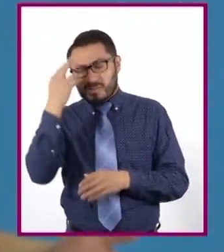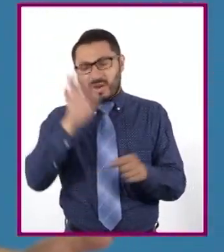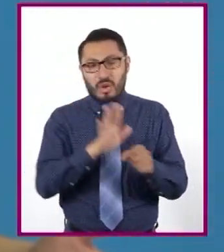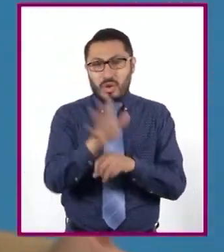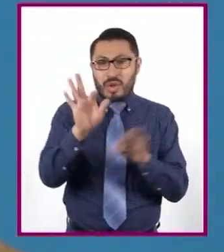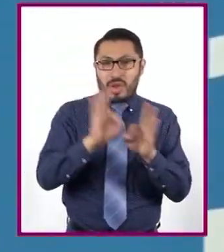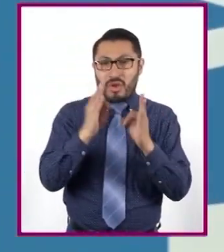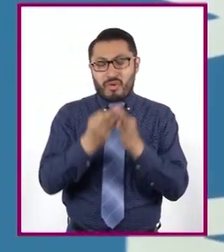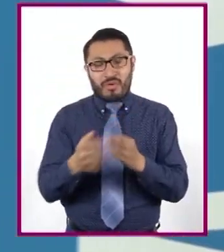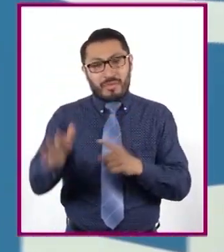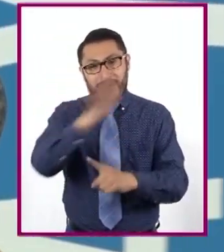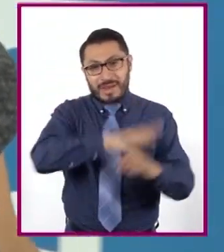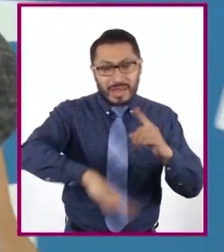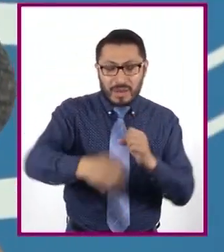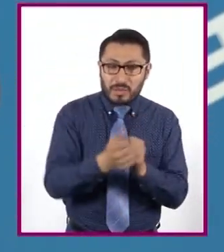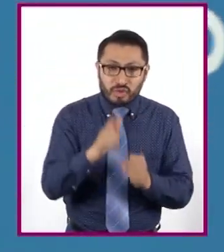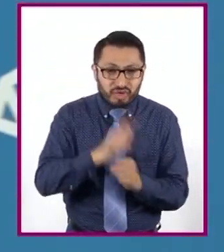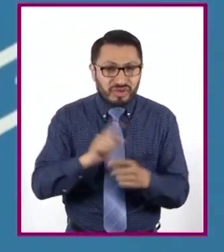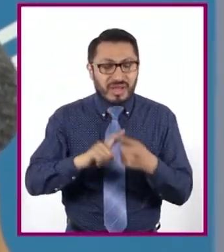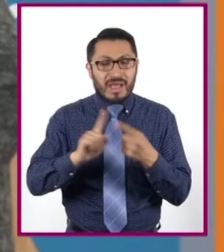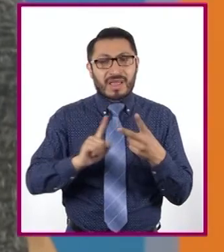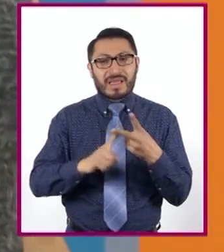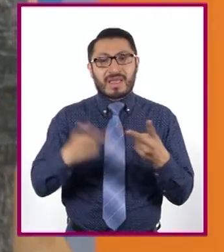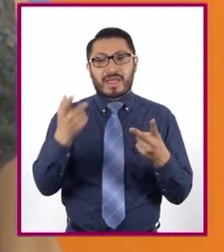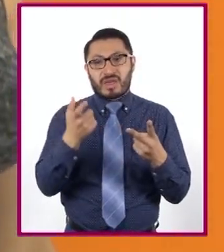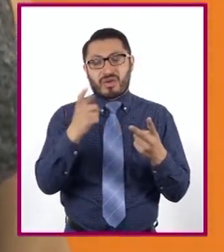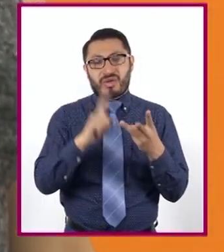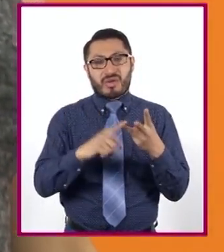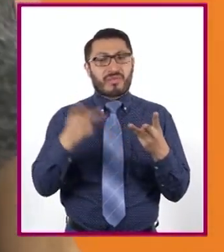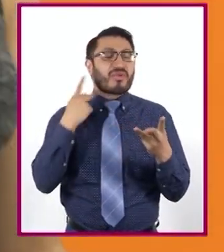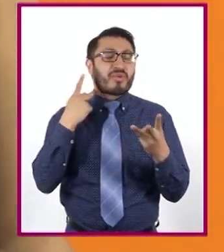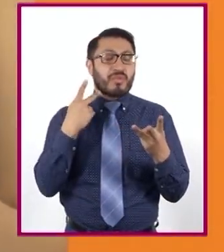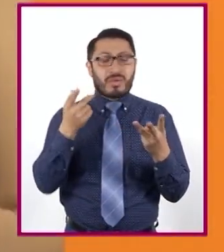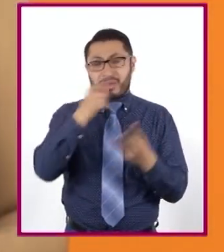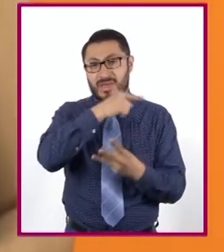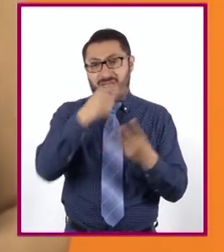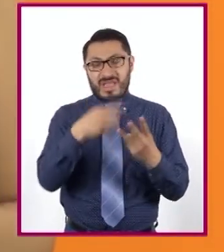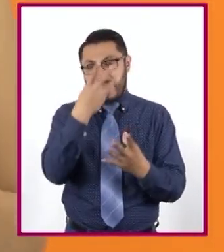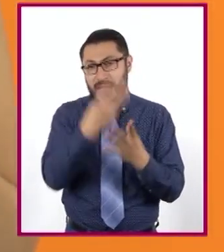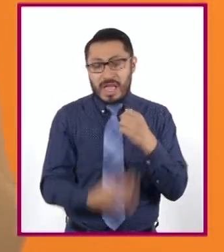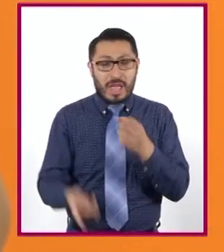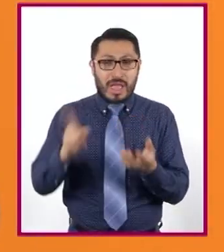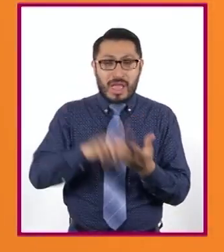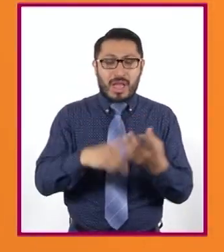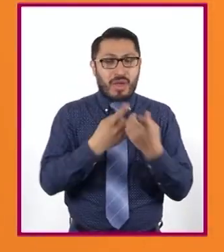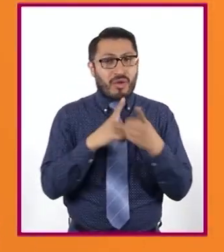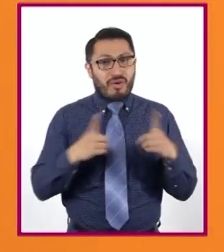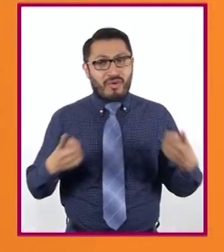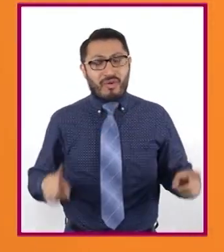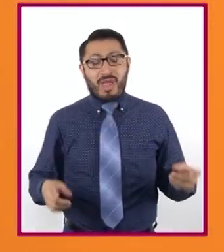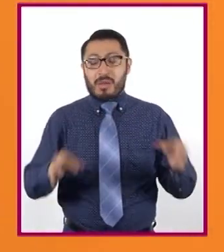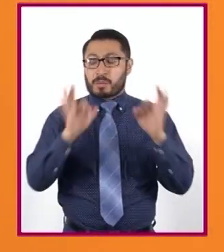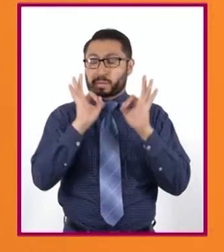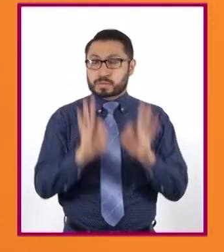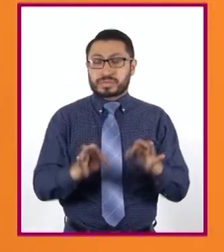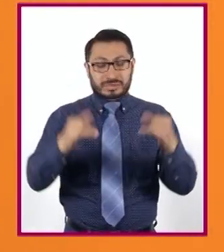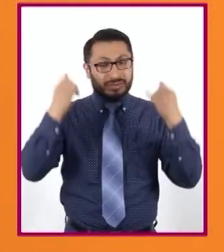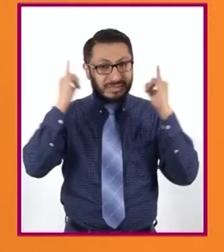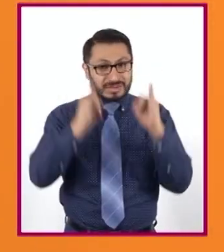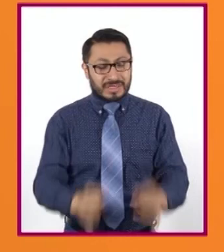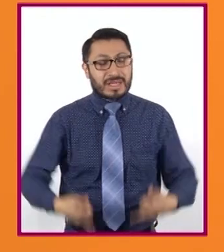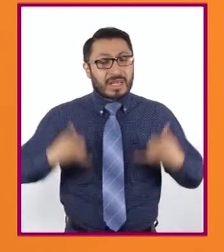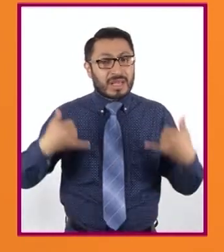factores sociales, económicos, políticos influyen en el desarrollo integral de las y los